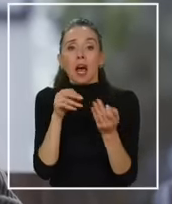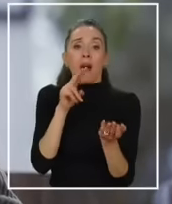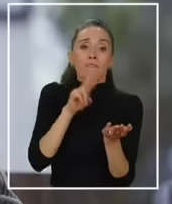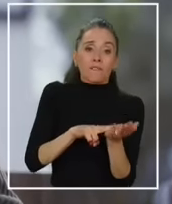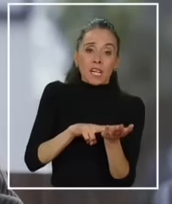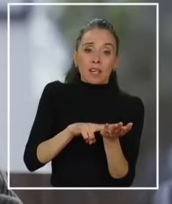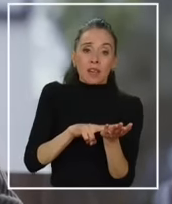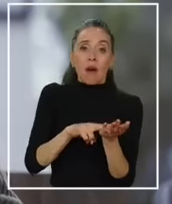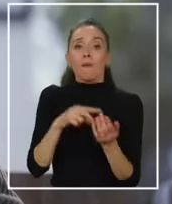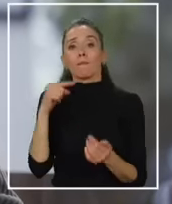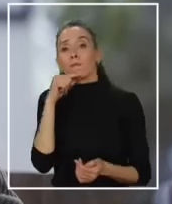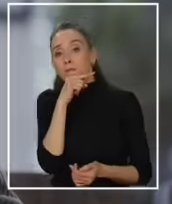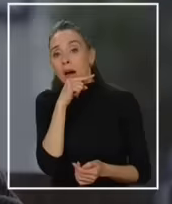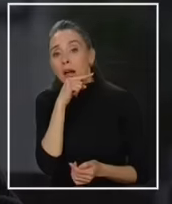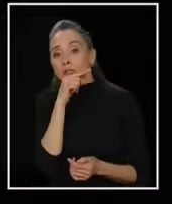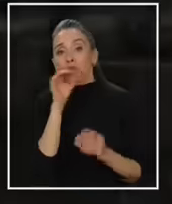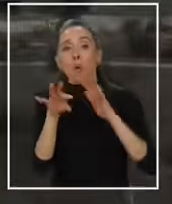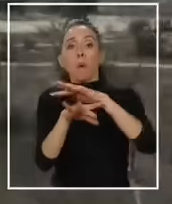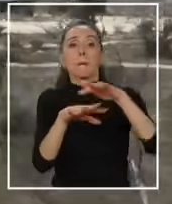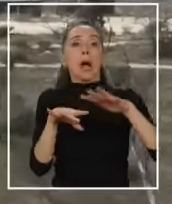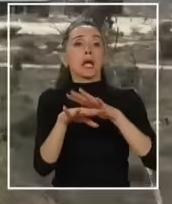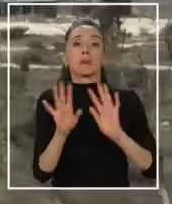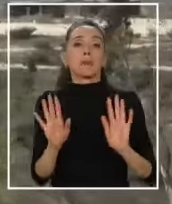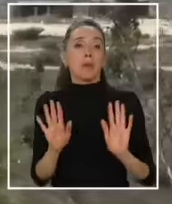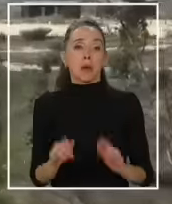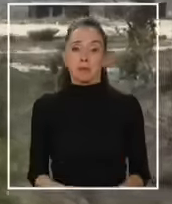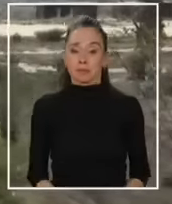verdadero, falso, manipulado.